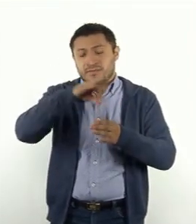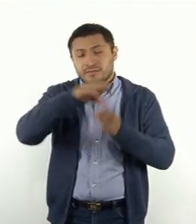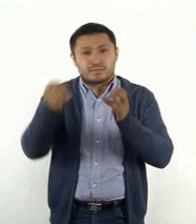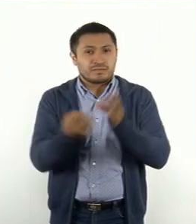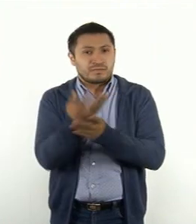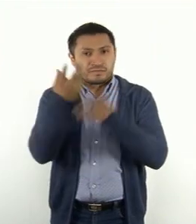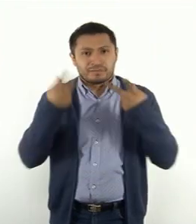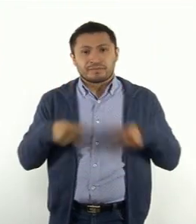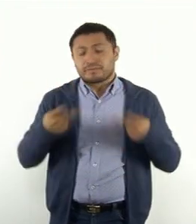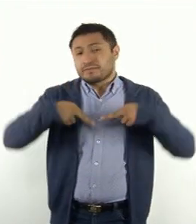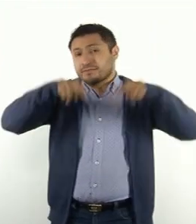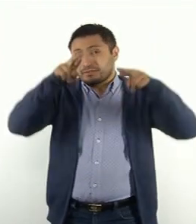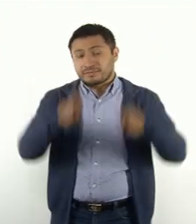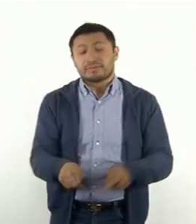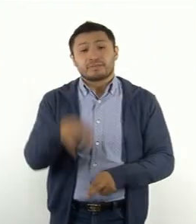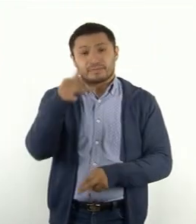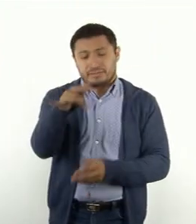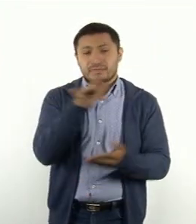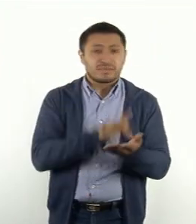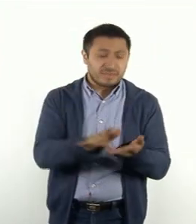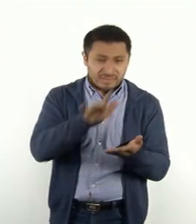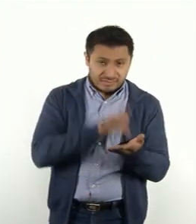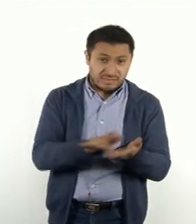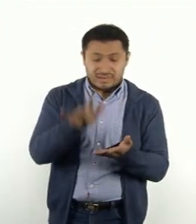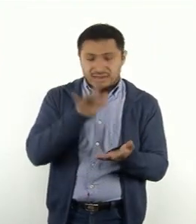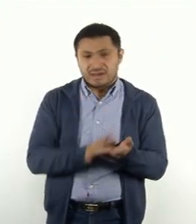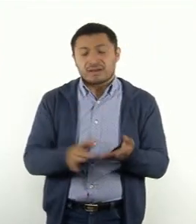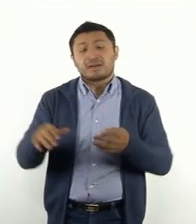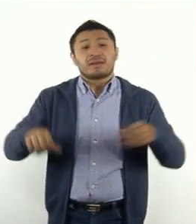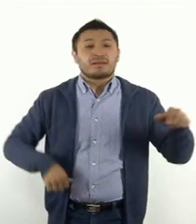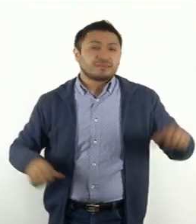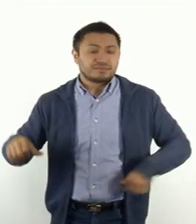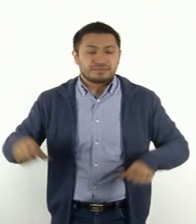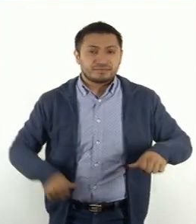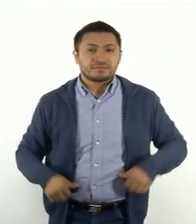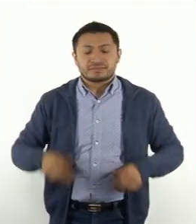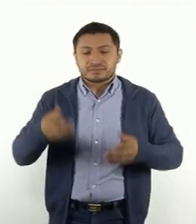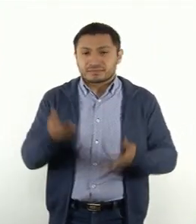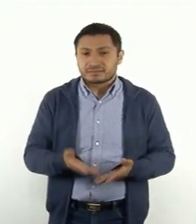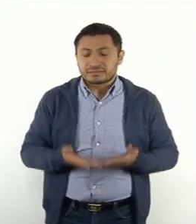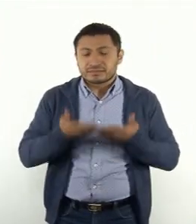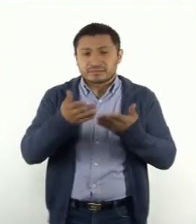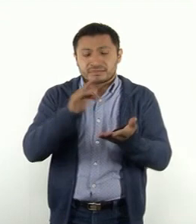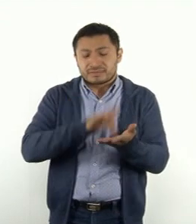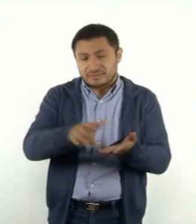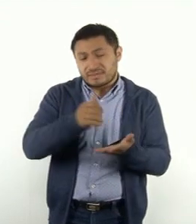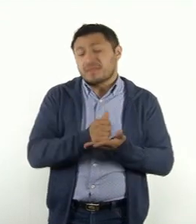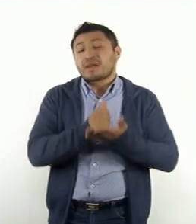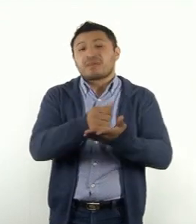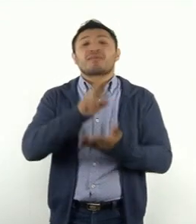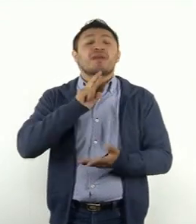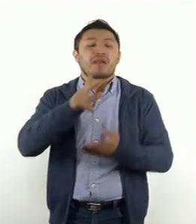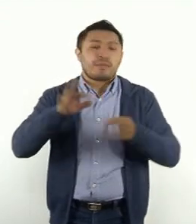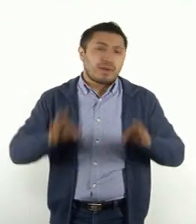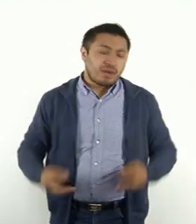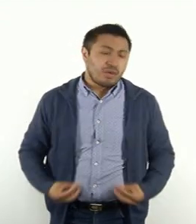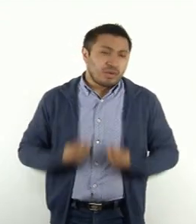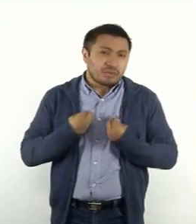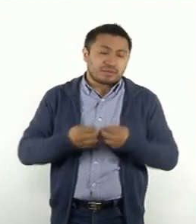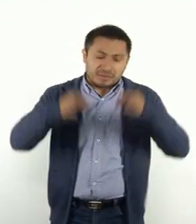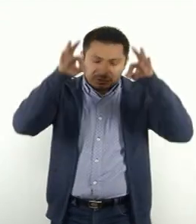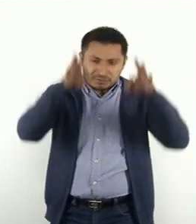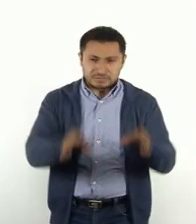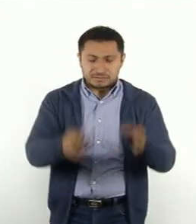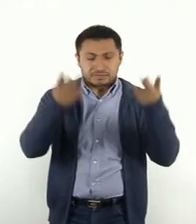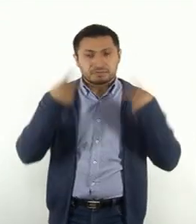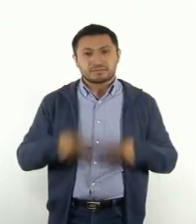representantes y colaborar con ellas y ellos en las acciones que contribuyan a mejorar la calidad de vida de las y los